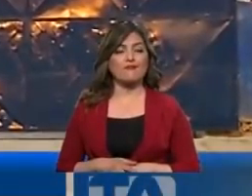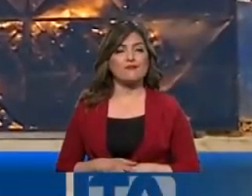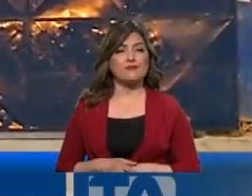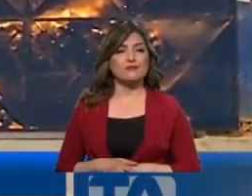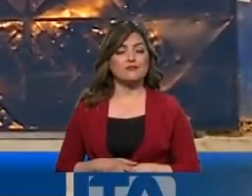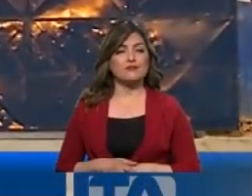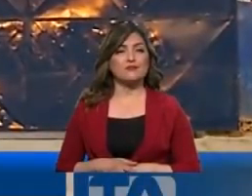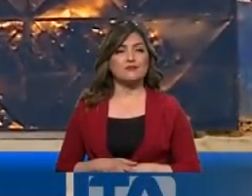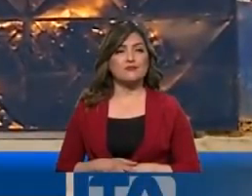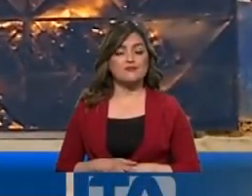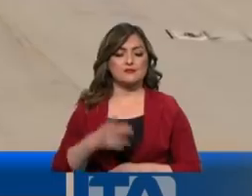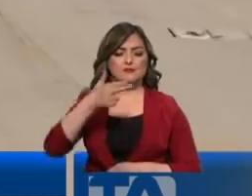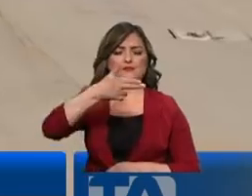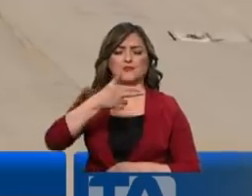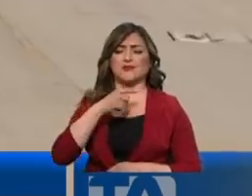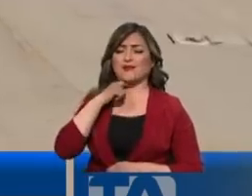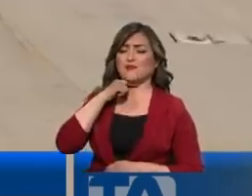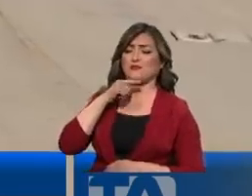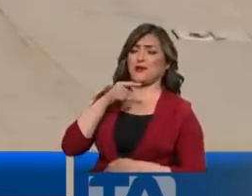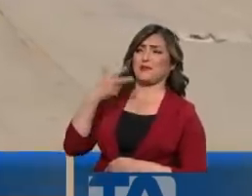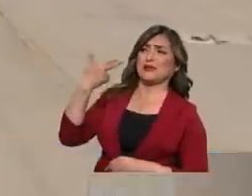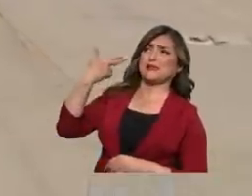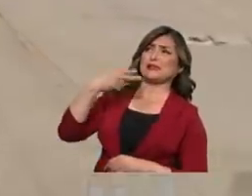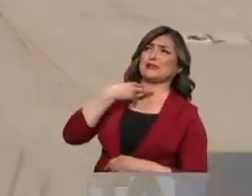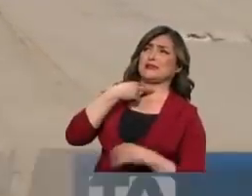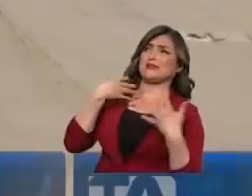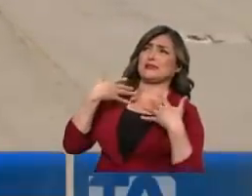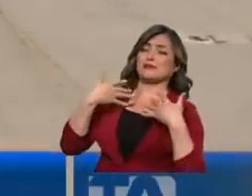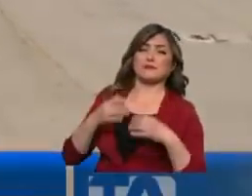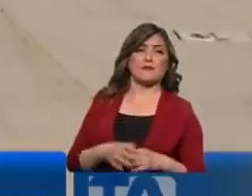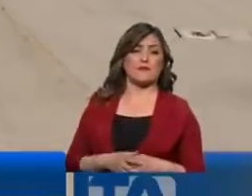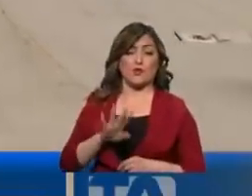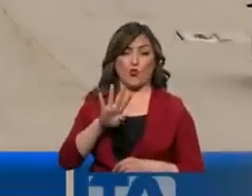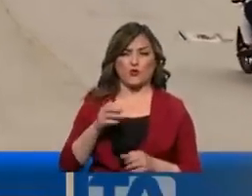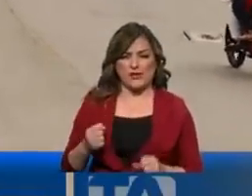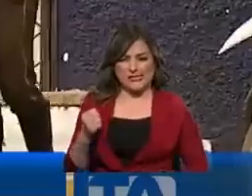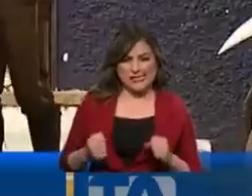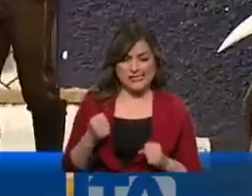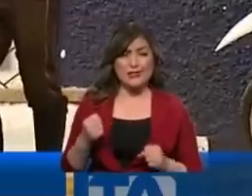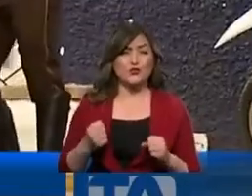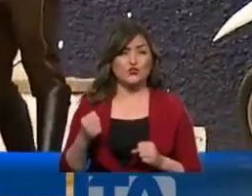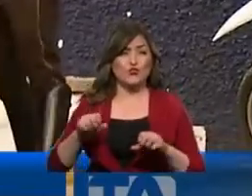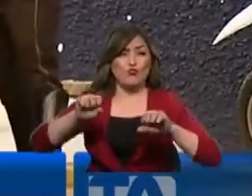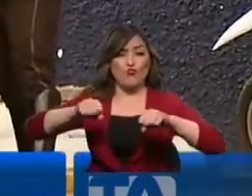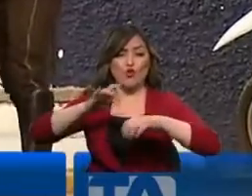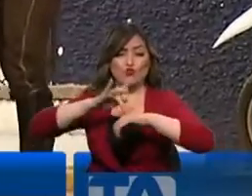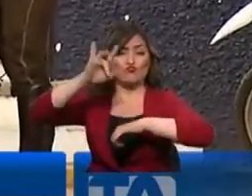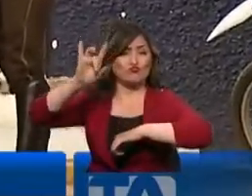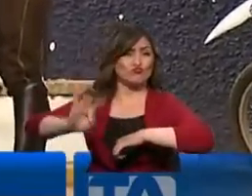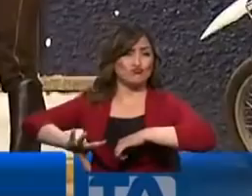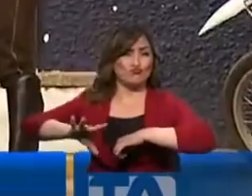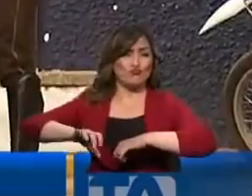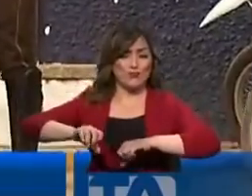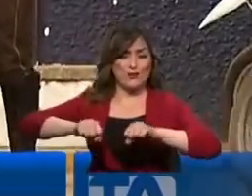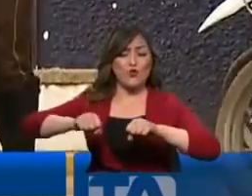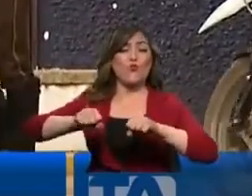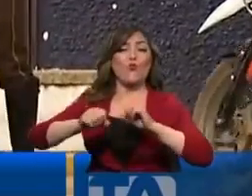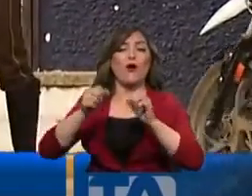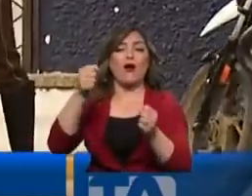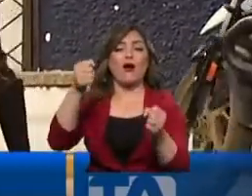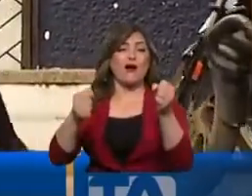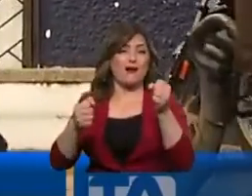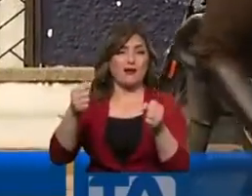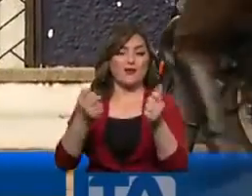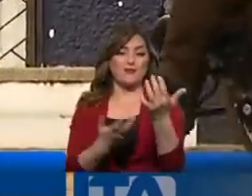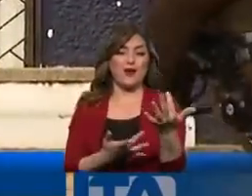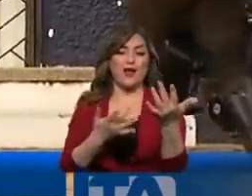Pues sí, nos apuntaron, fue horrible. Luego corrieron a toda velocidad hasta la avenida. Dejaron abandonadas las dos motos en que llegaron, se fueron en un auto que